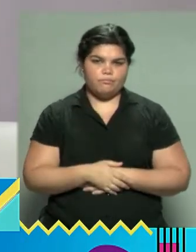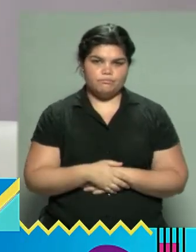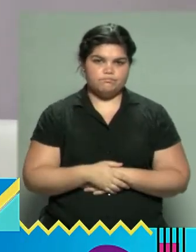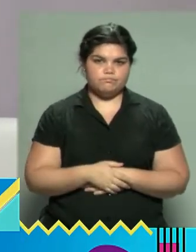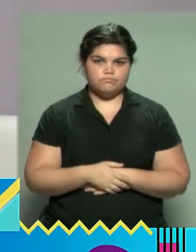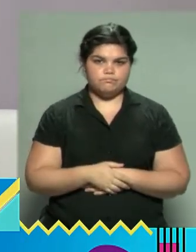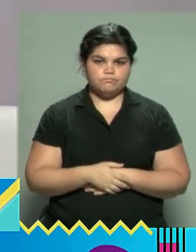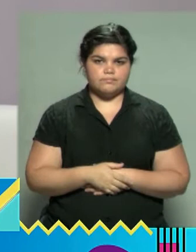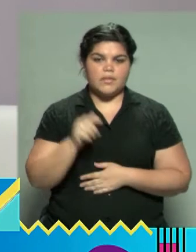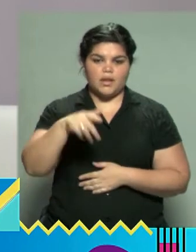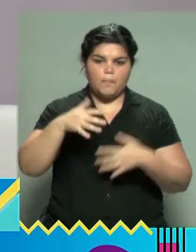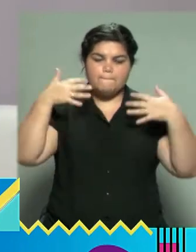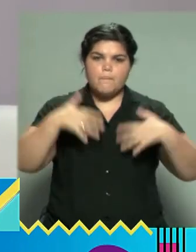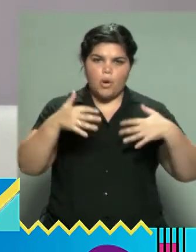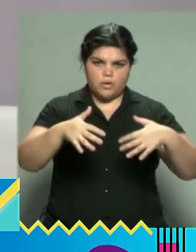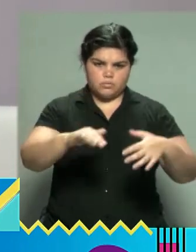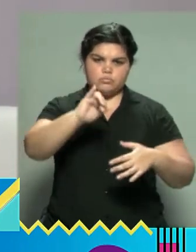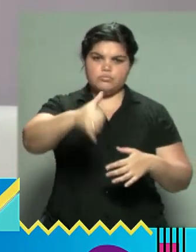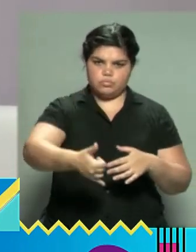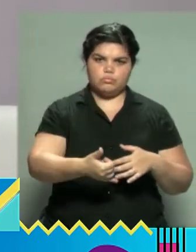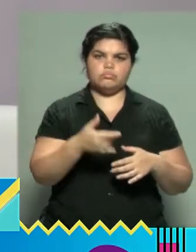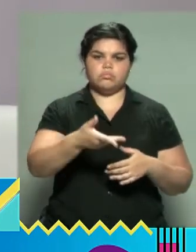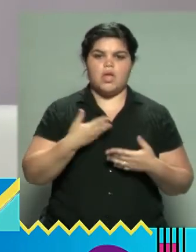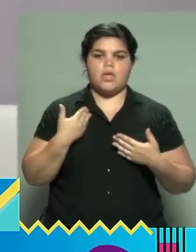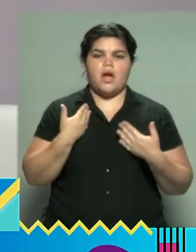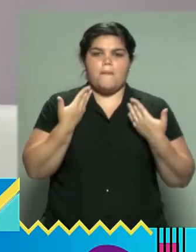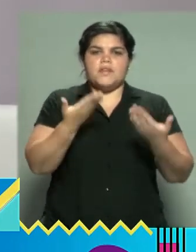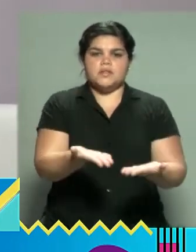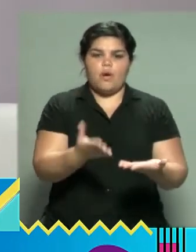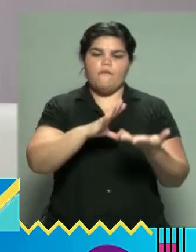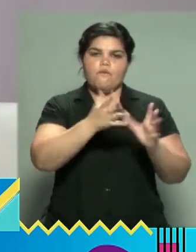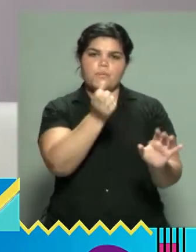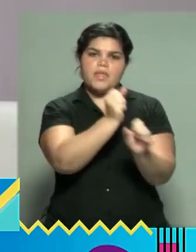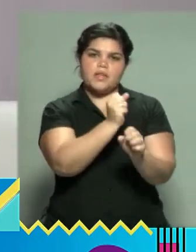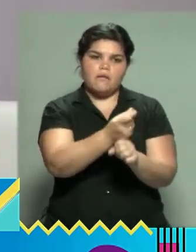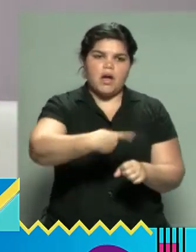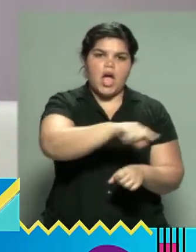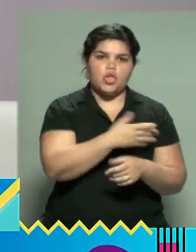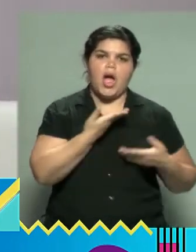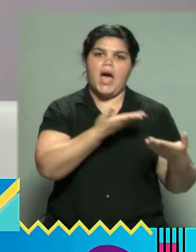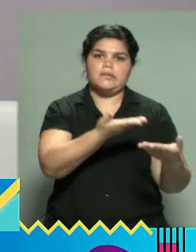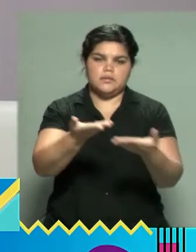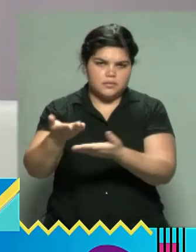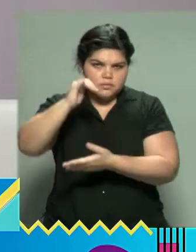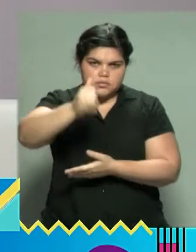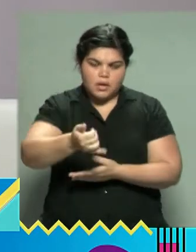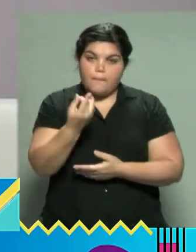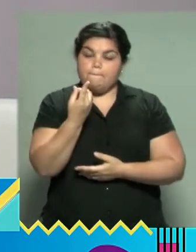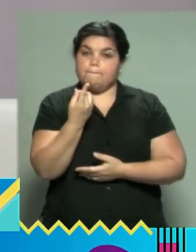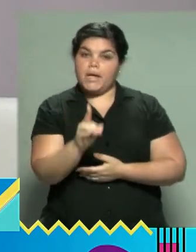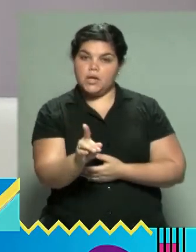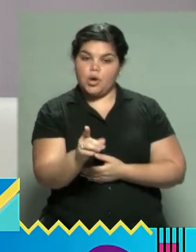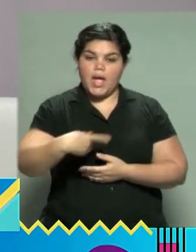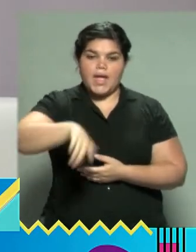La movilización sí fue representativa en función de la organización de los trabajadores, asistencia y demás, pero Moyano tiene la